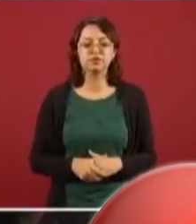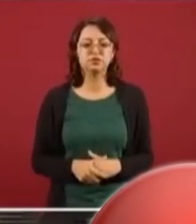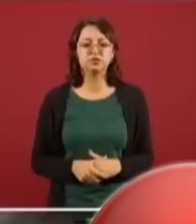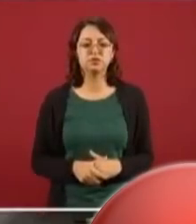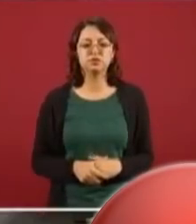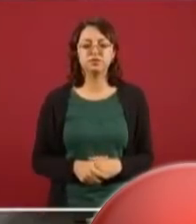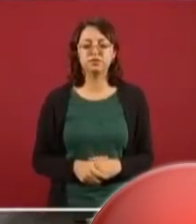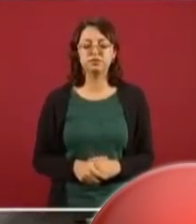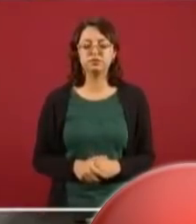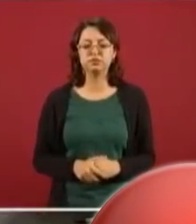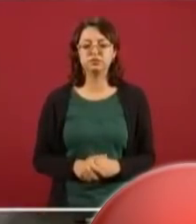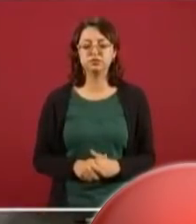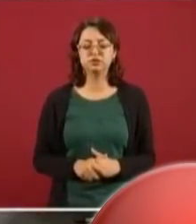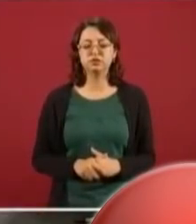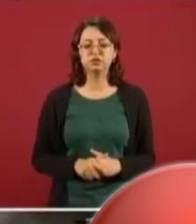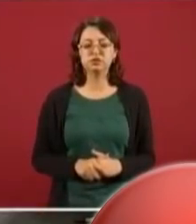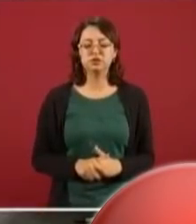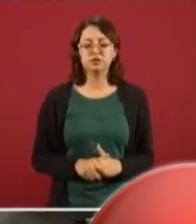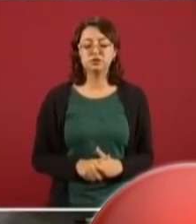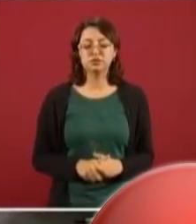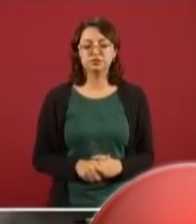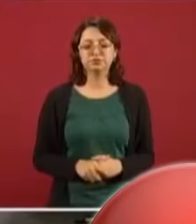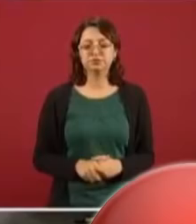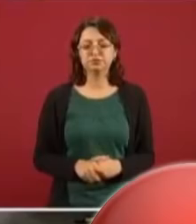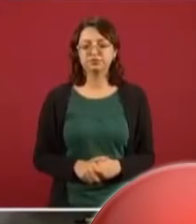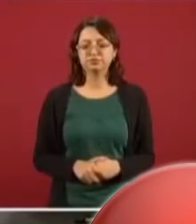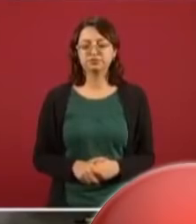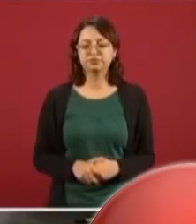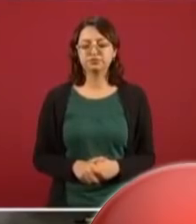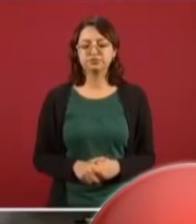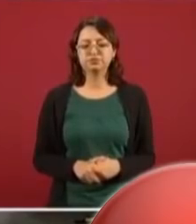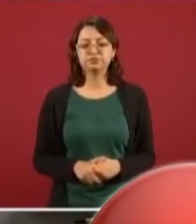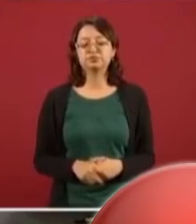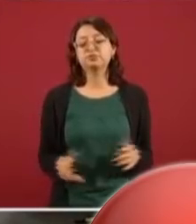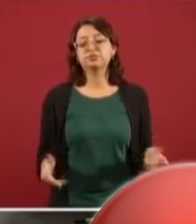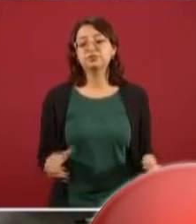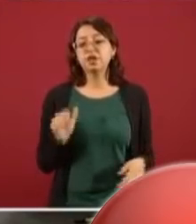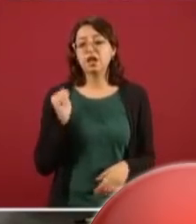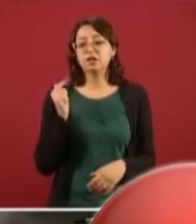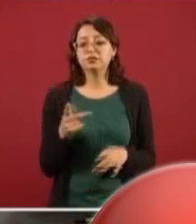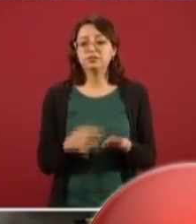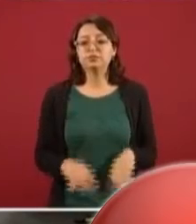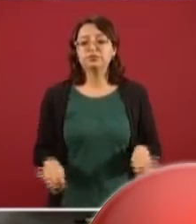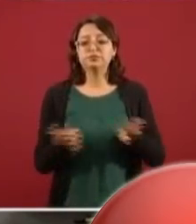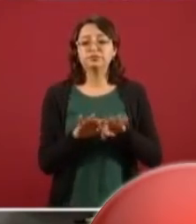Hay algo que se debe de comentar,